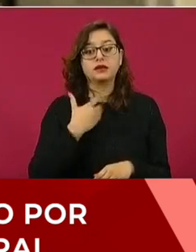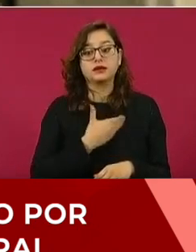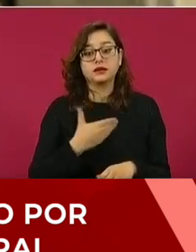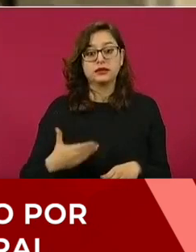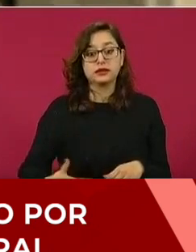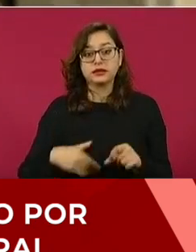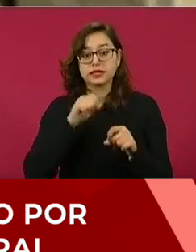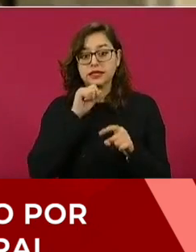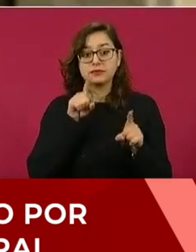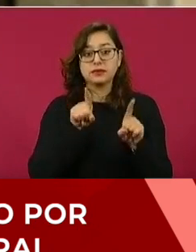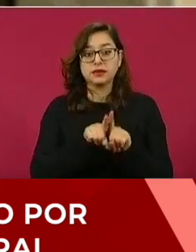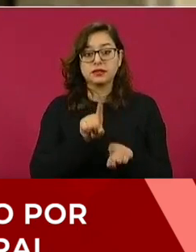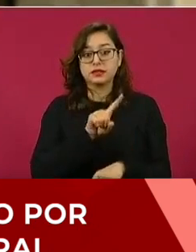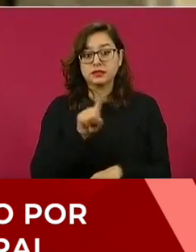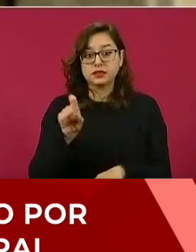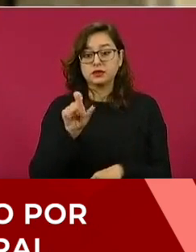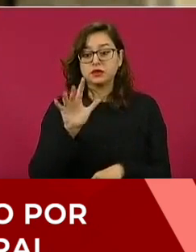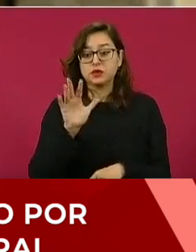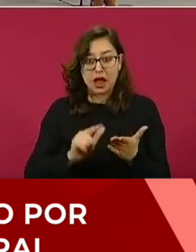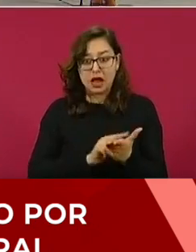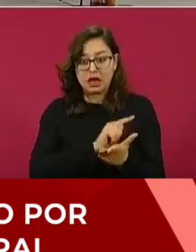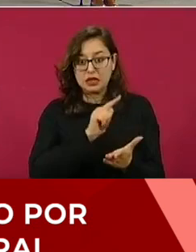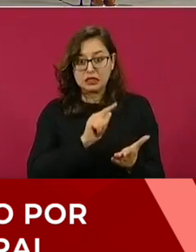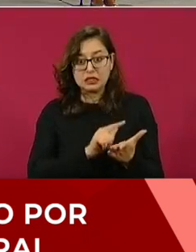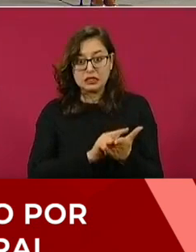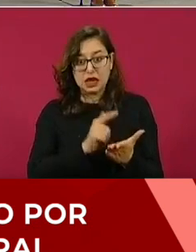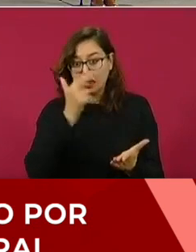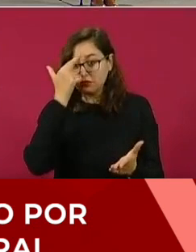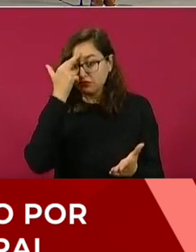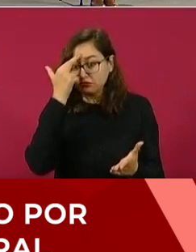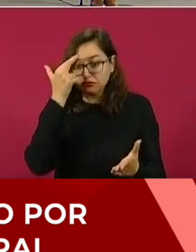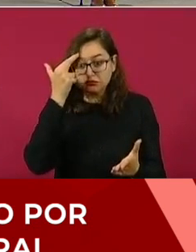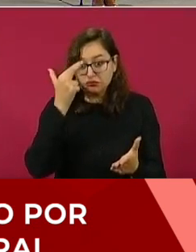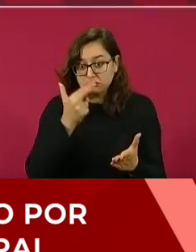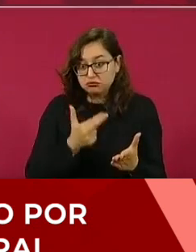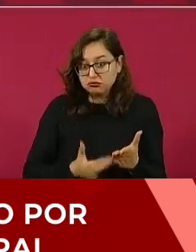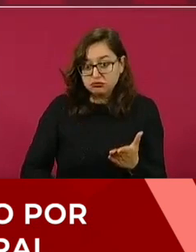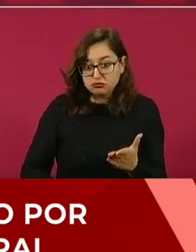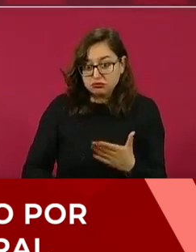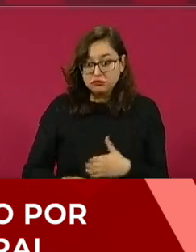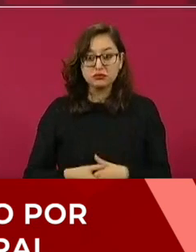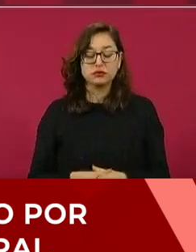150 mil pesos al mes. Lo que hay es una